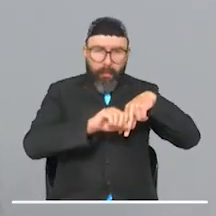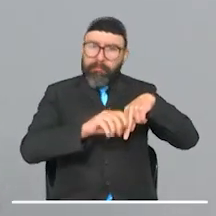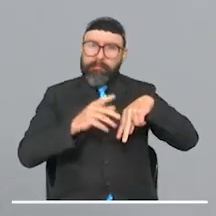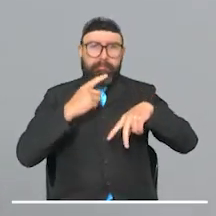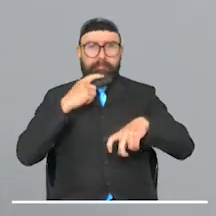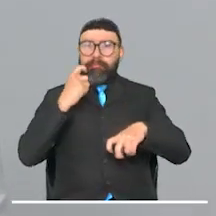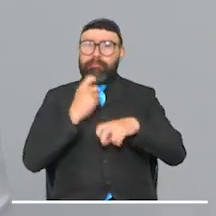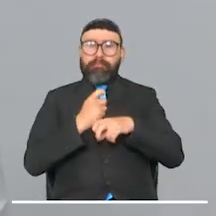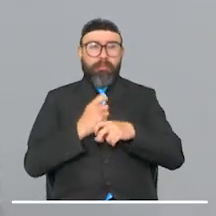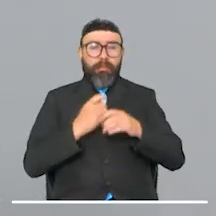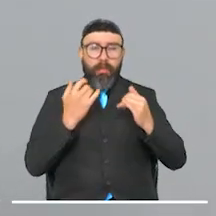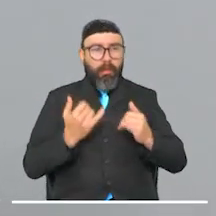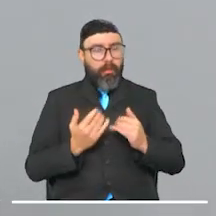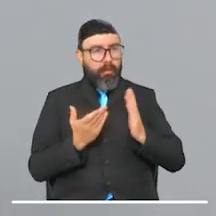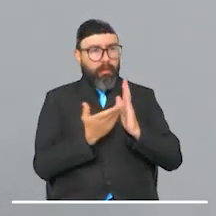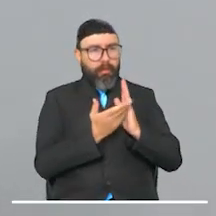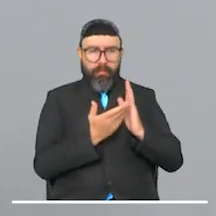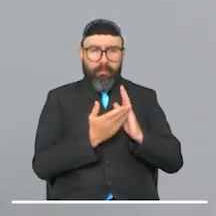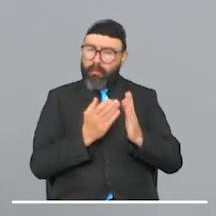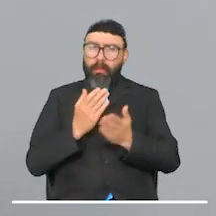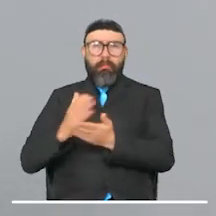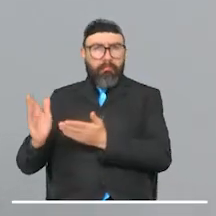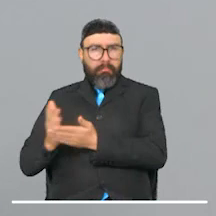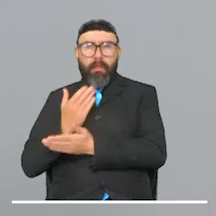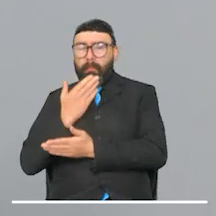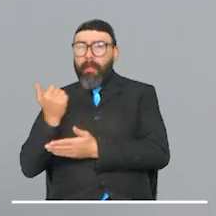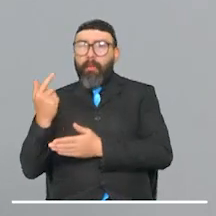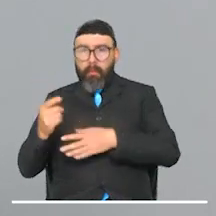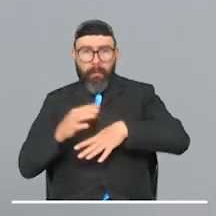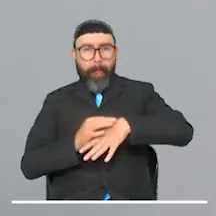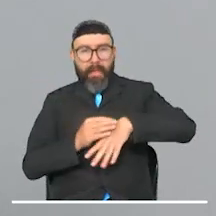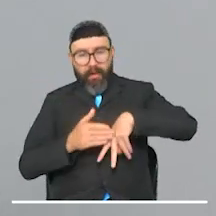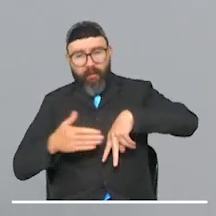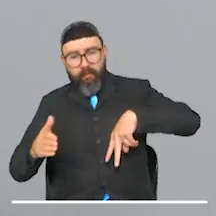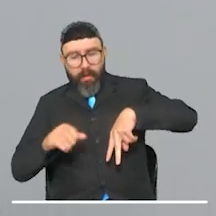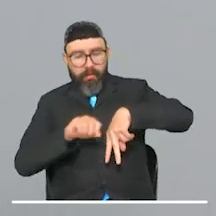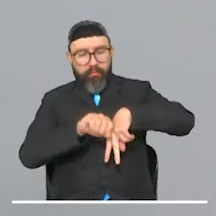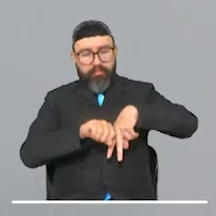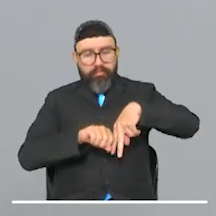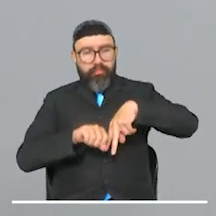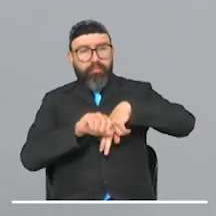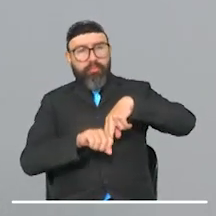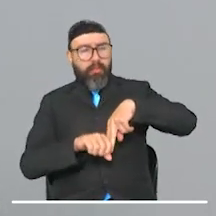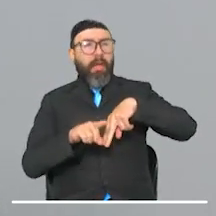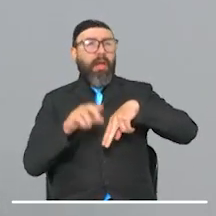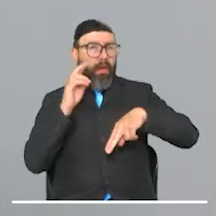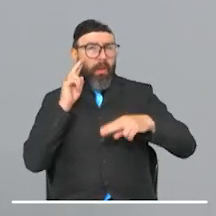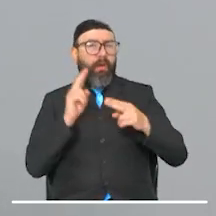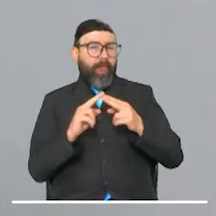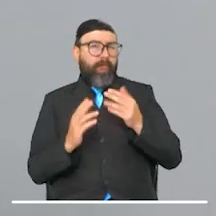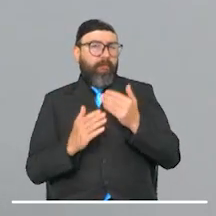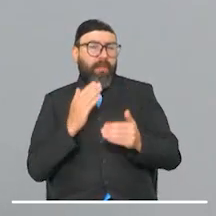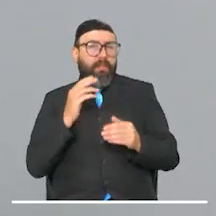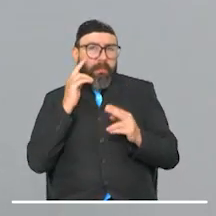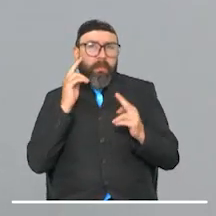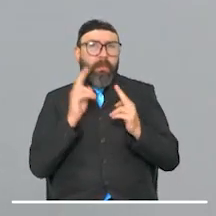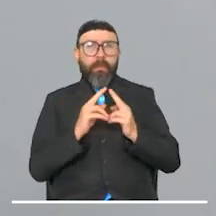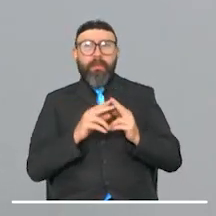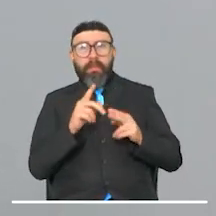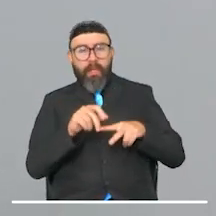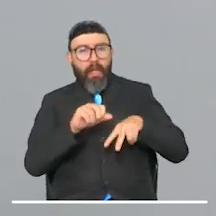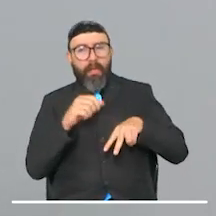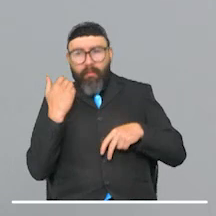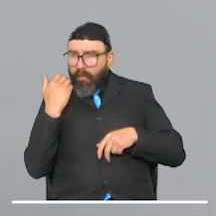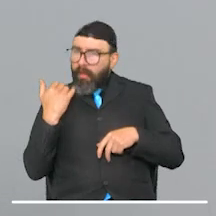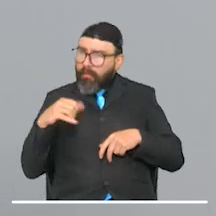estos equipos al día de hoy nos da la posibilidad de decir si un paciente tiene una complicación si un paciente requiere o no un